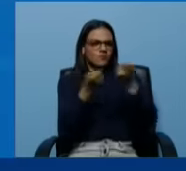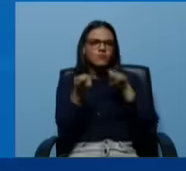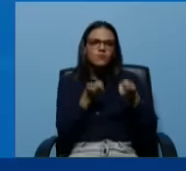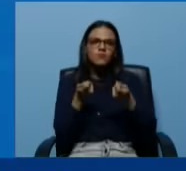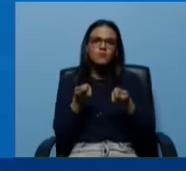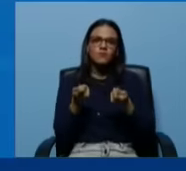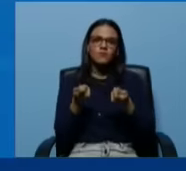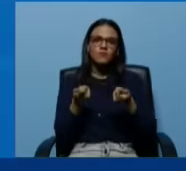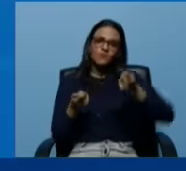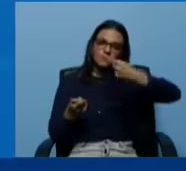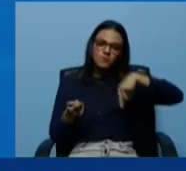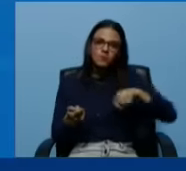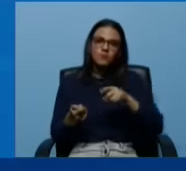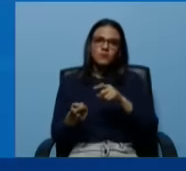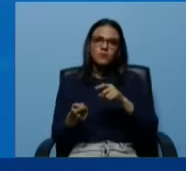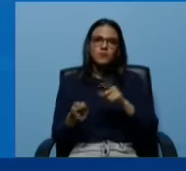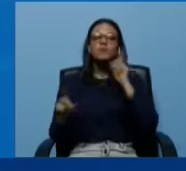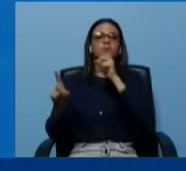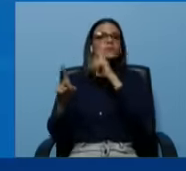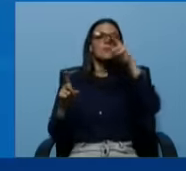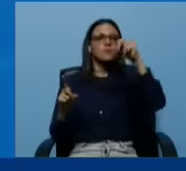que algunos llaman neofascismo.